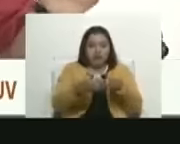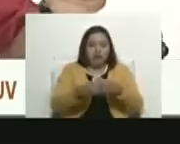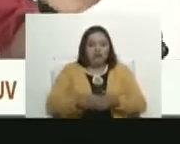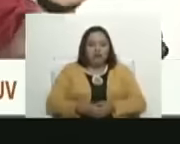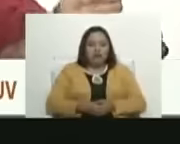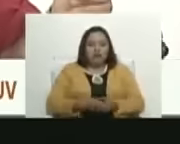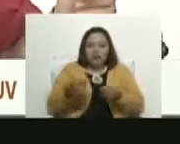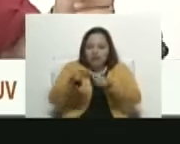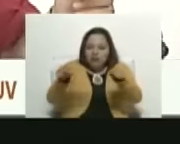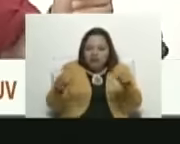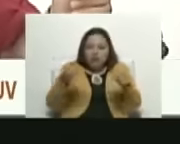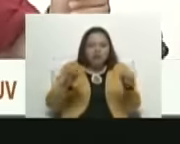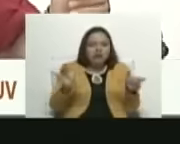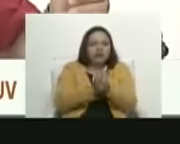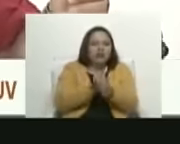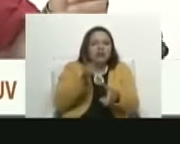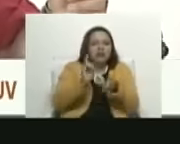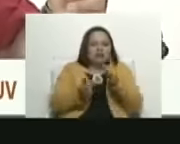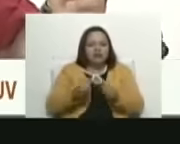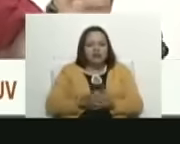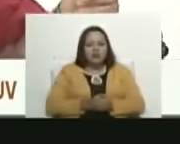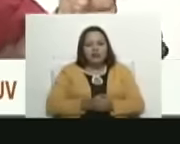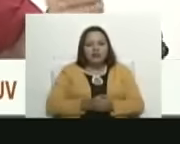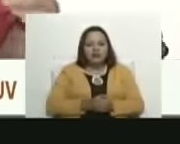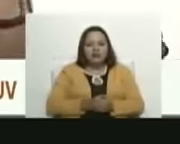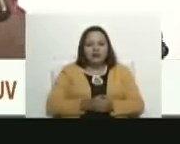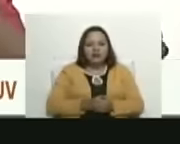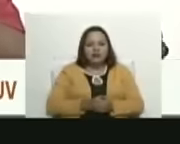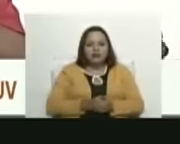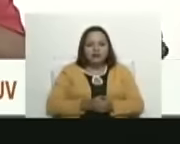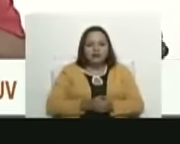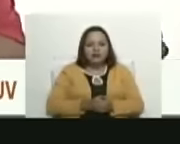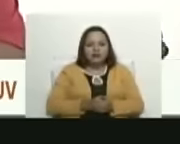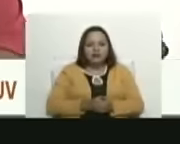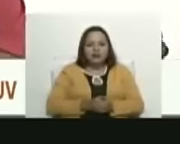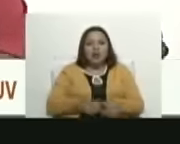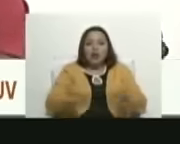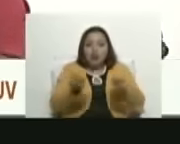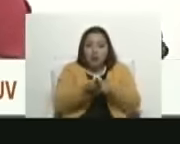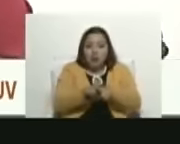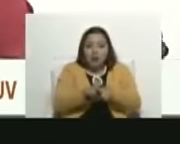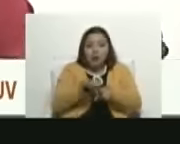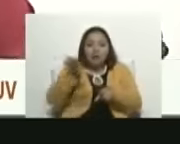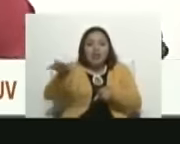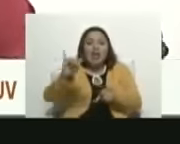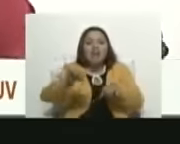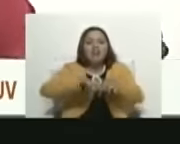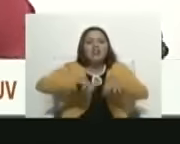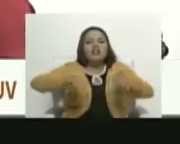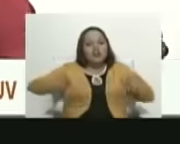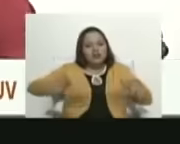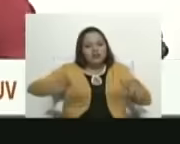ellos han logrado algo así cuando el país ha estado dividido,